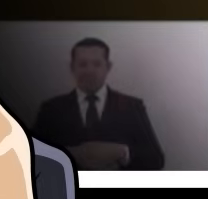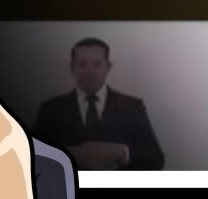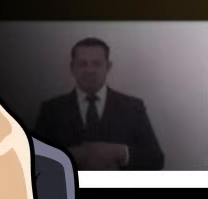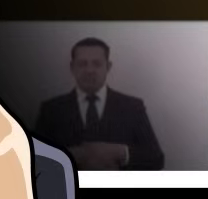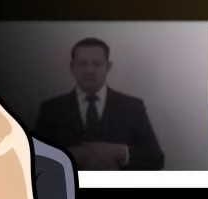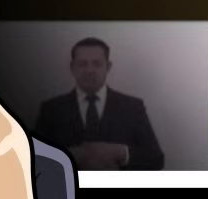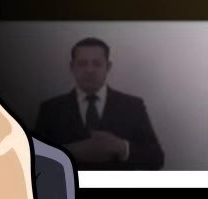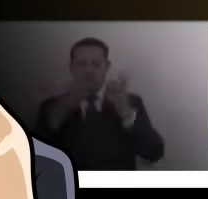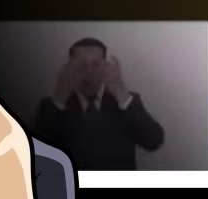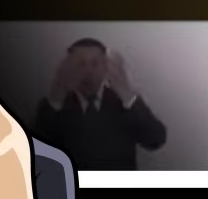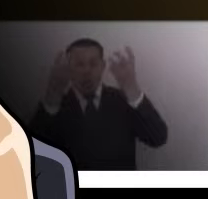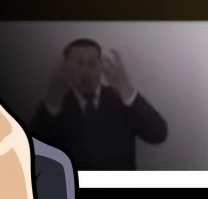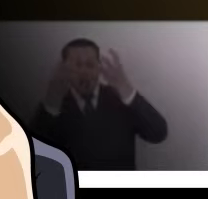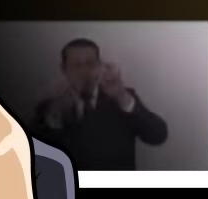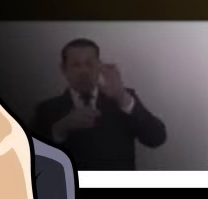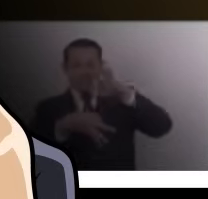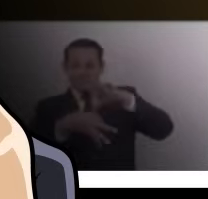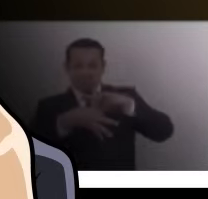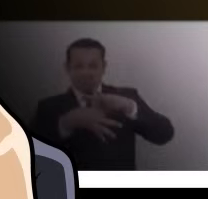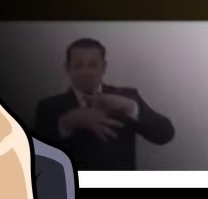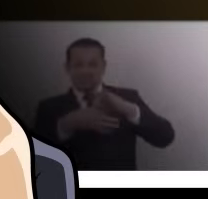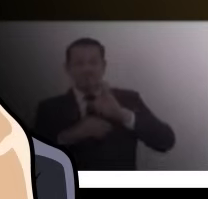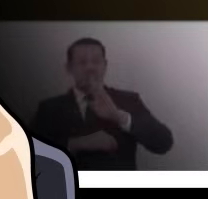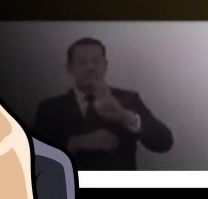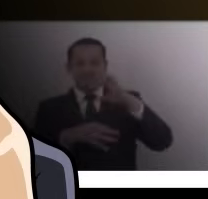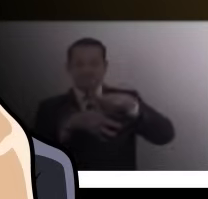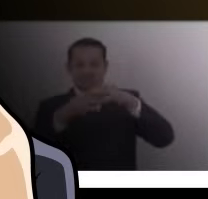Qué gran noticia la que nos están dando, que no van a votar.